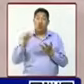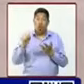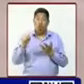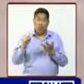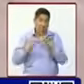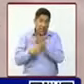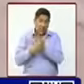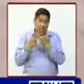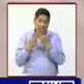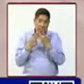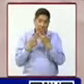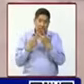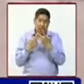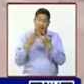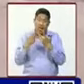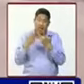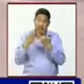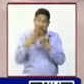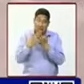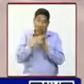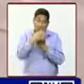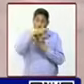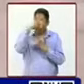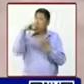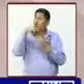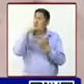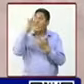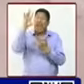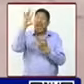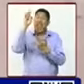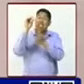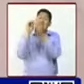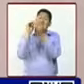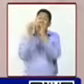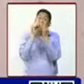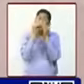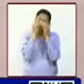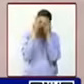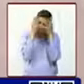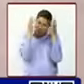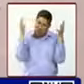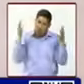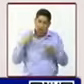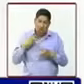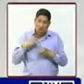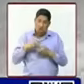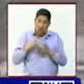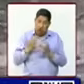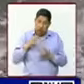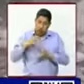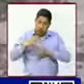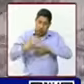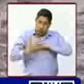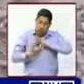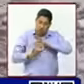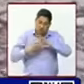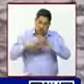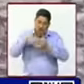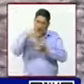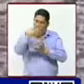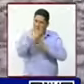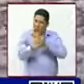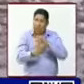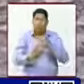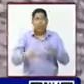3 subcentrales a más de 7 comunidades. Mire cómo va cayendo el agua con rocas y han copado el camino. Nosotros ya estamos ya casi